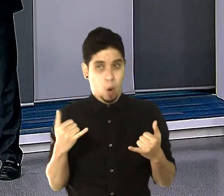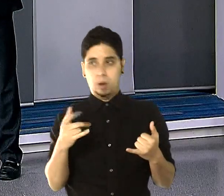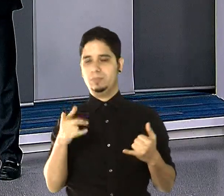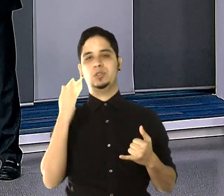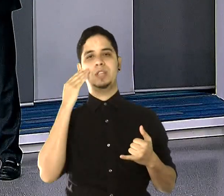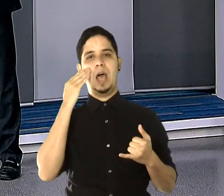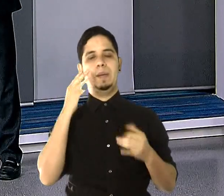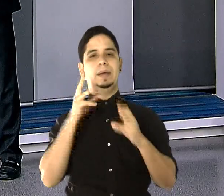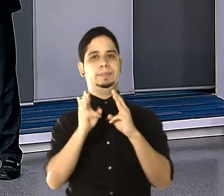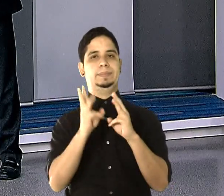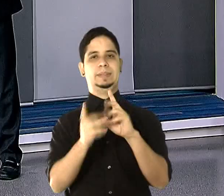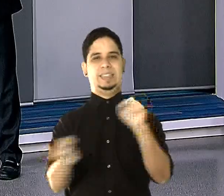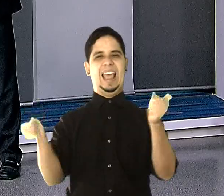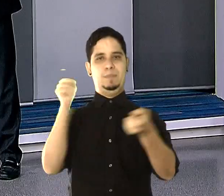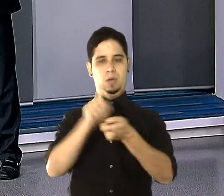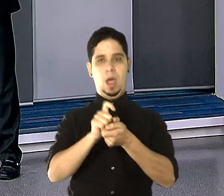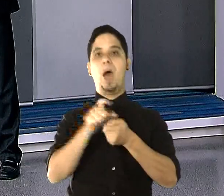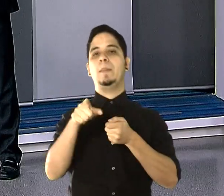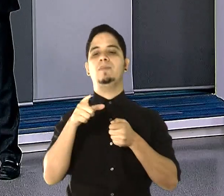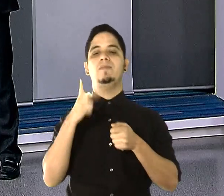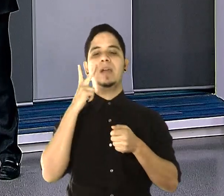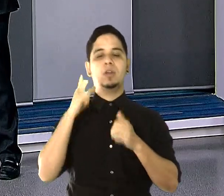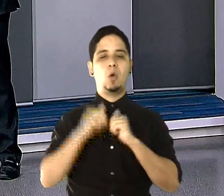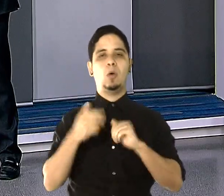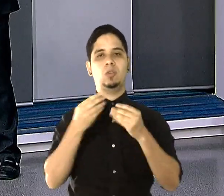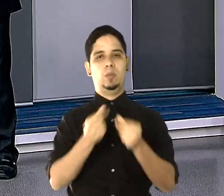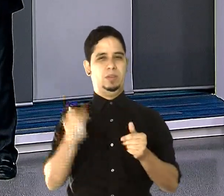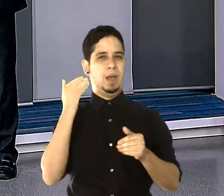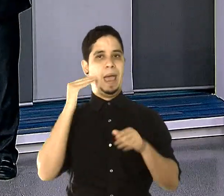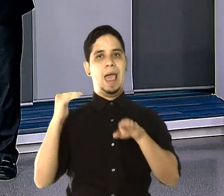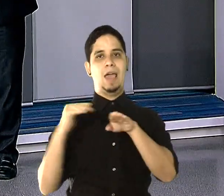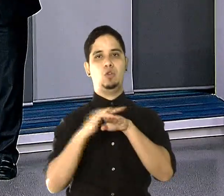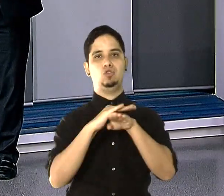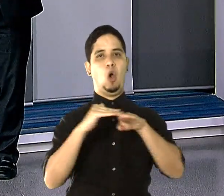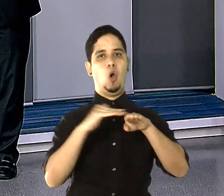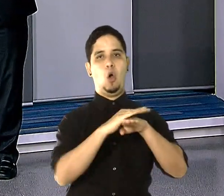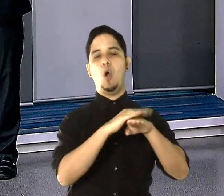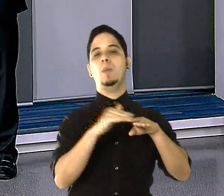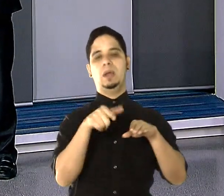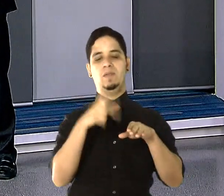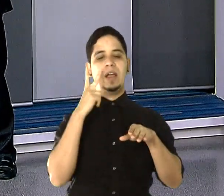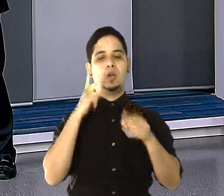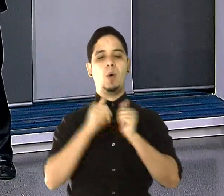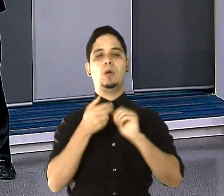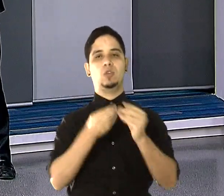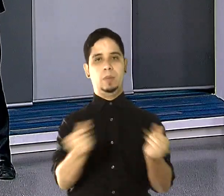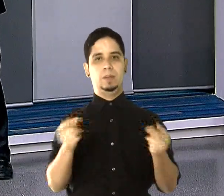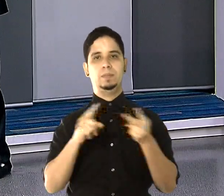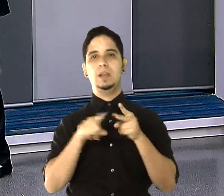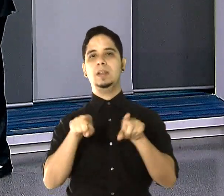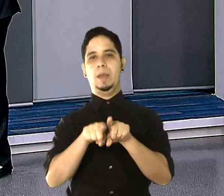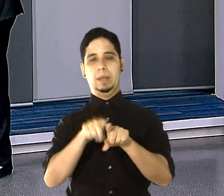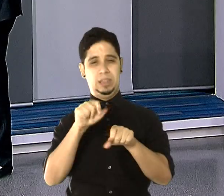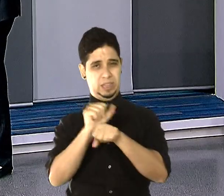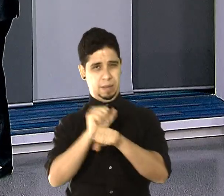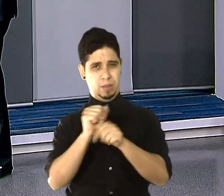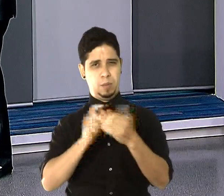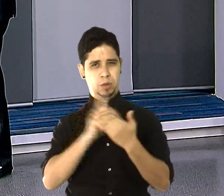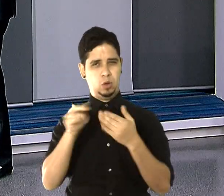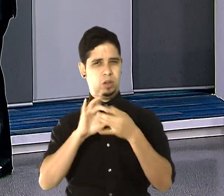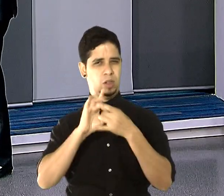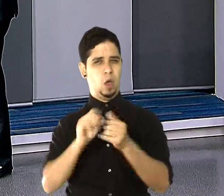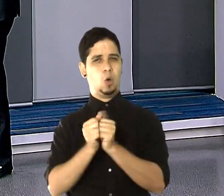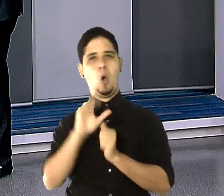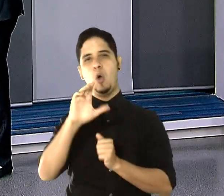costera, evitar la erosión de la costa, todo lo que tiene que ver con arrecifes de coral, que estamos trabajando en los proyectos con el Departamento de